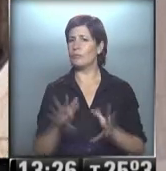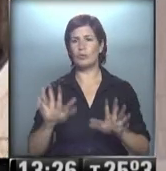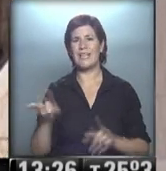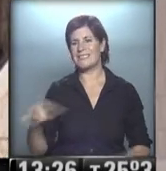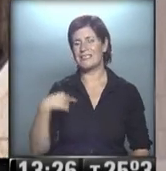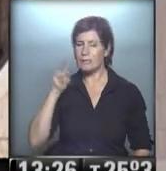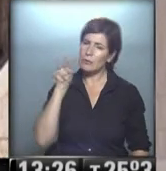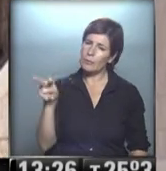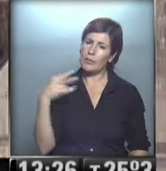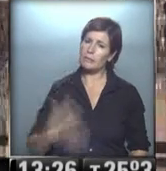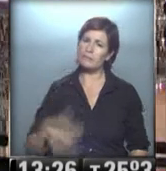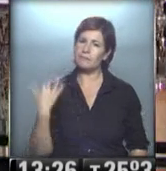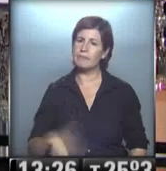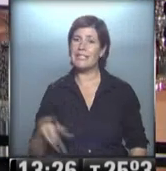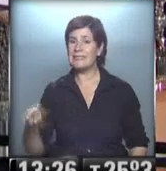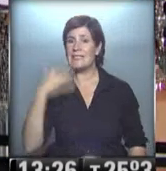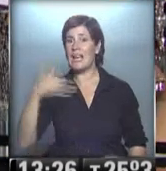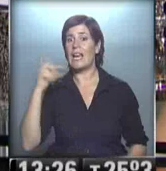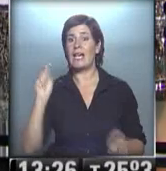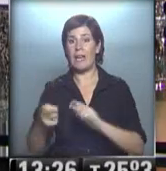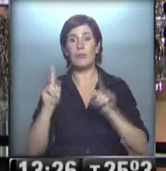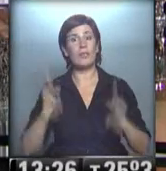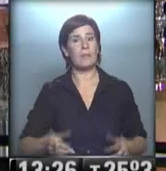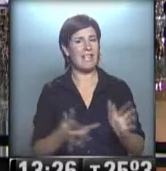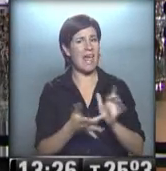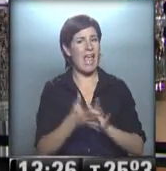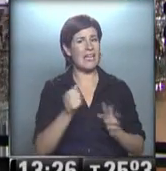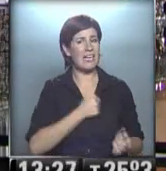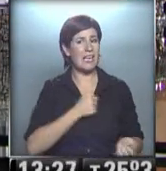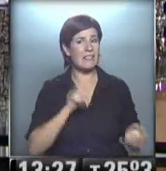decíamos, veremos si un cambio en el discurso se traduce en algún cambio real de la Iglesia Católica.